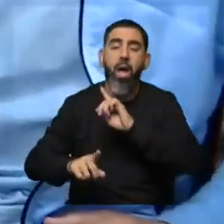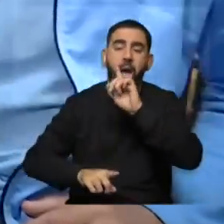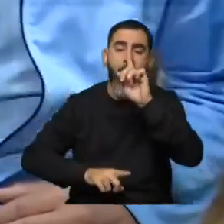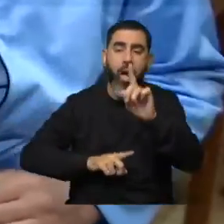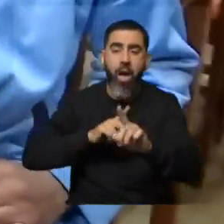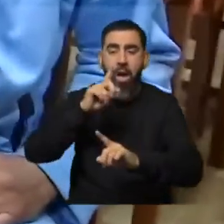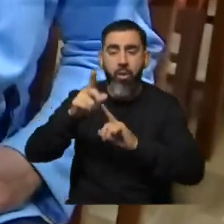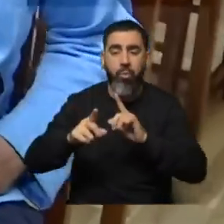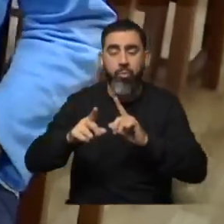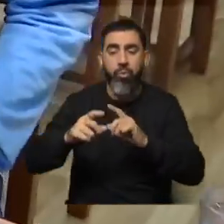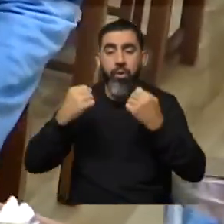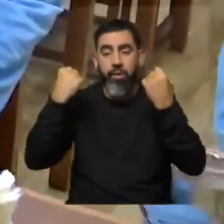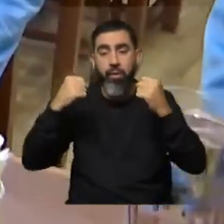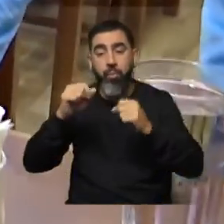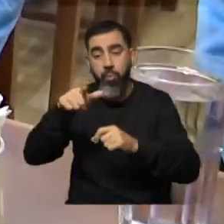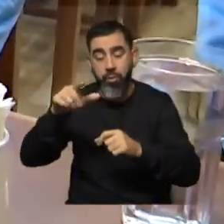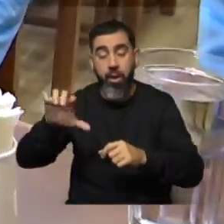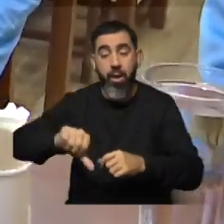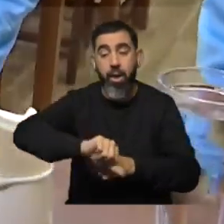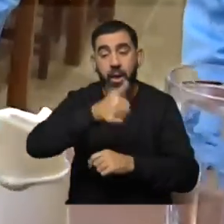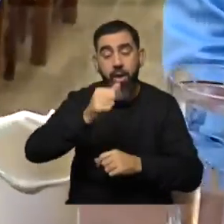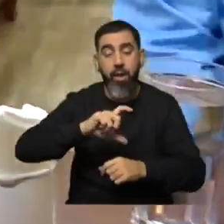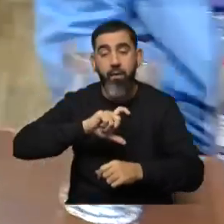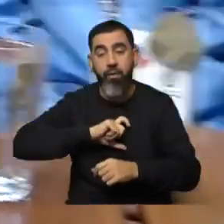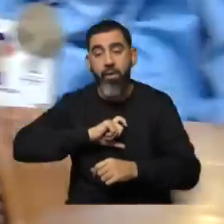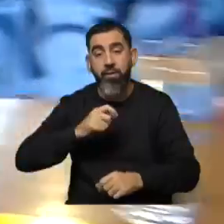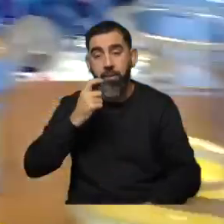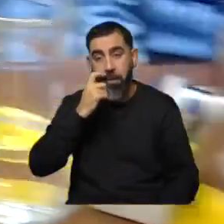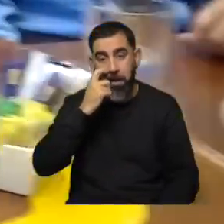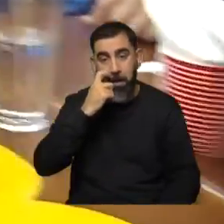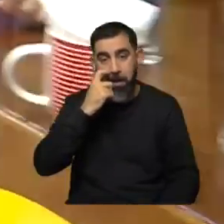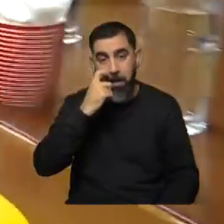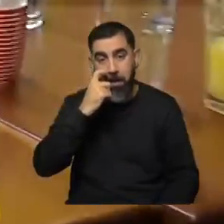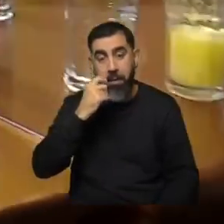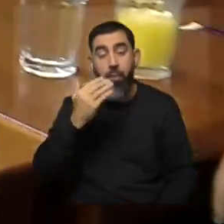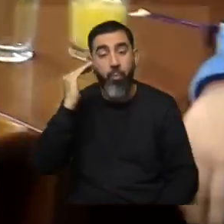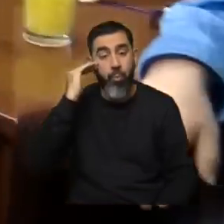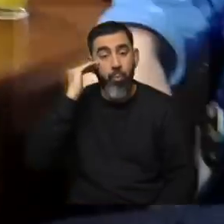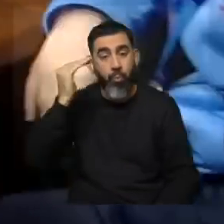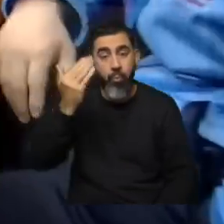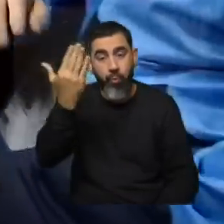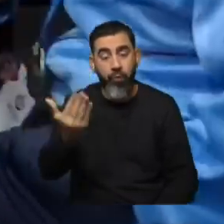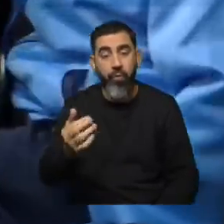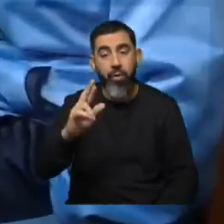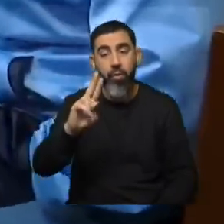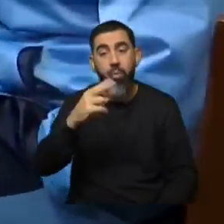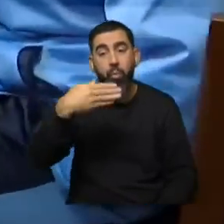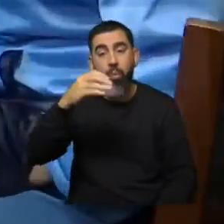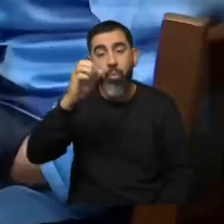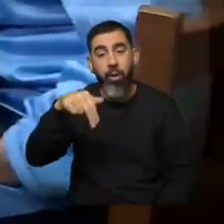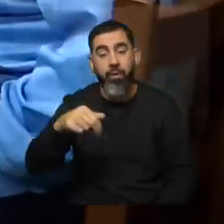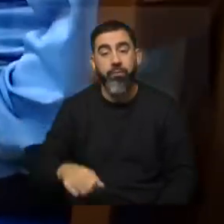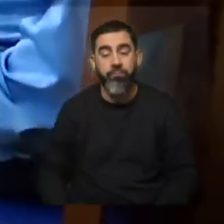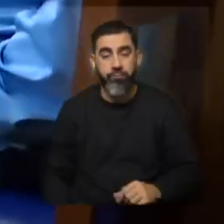de las deportistas que trajeron esos baluartes para nuestro país estamos con el profe profe Rubén Cómo